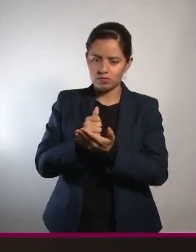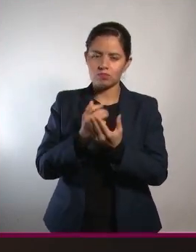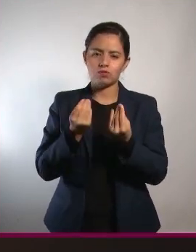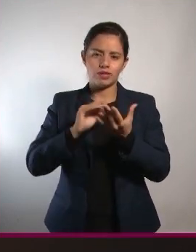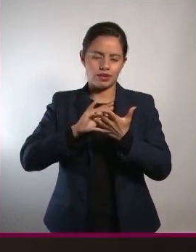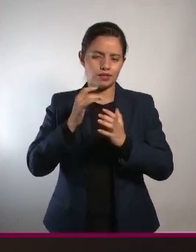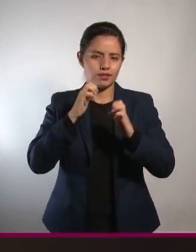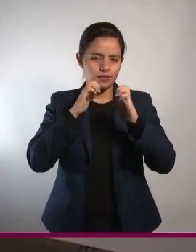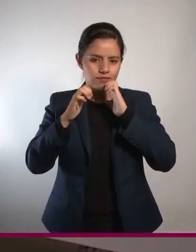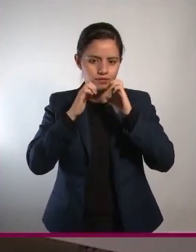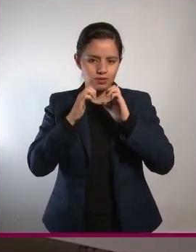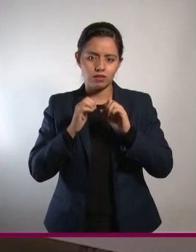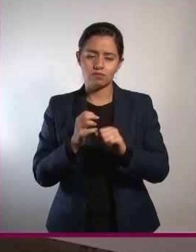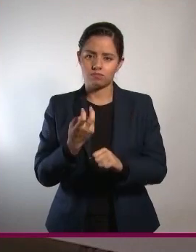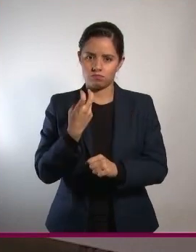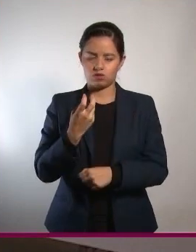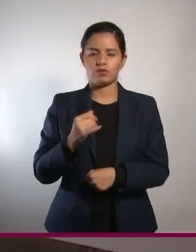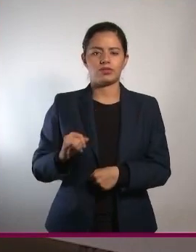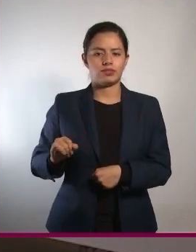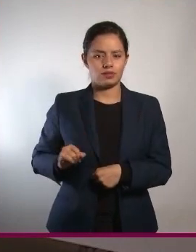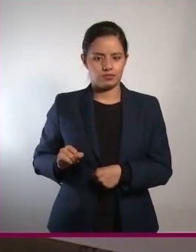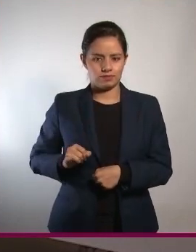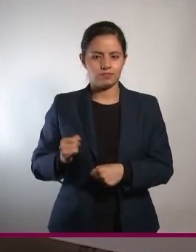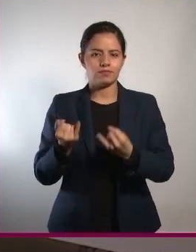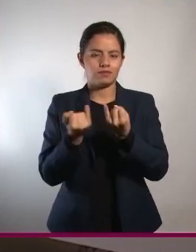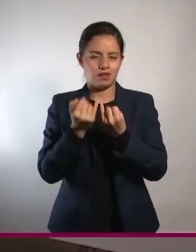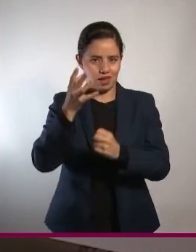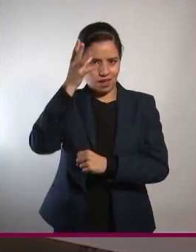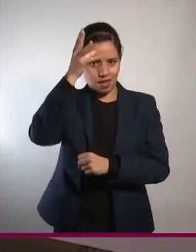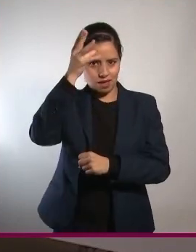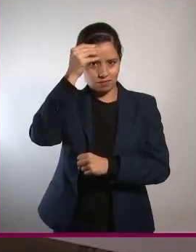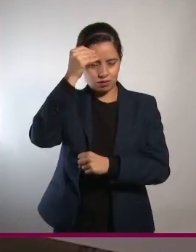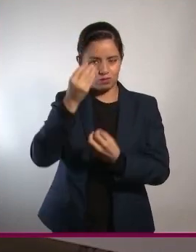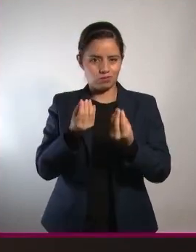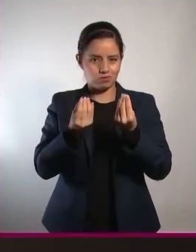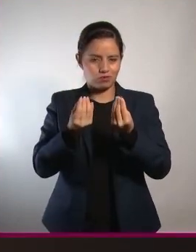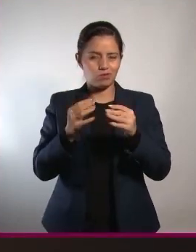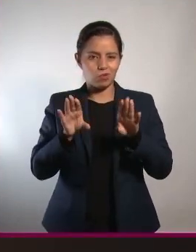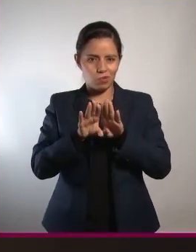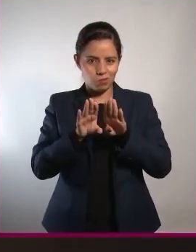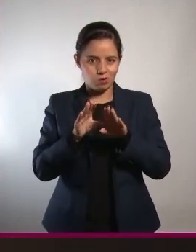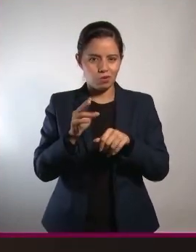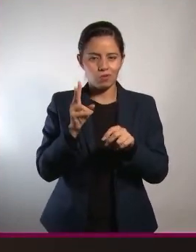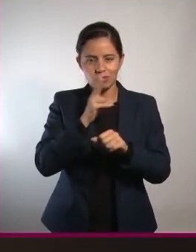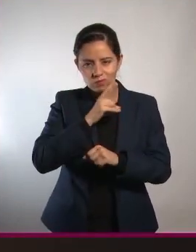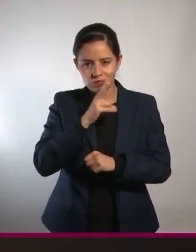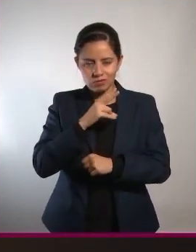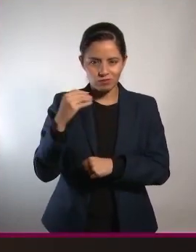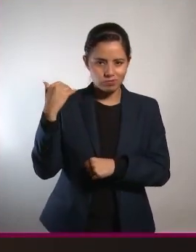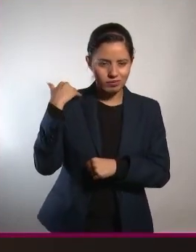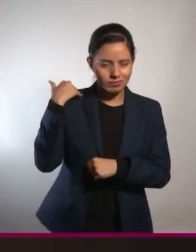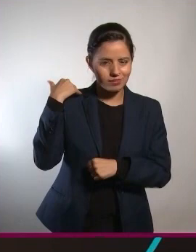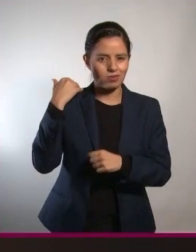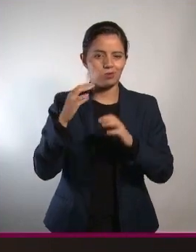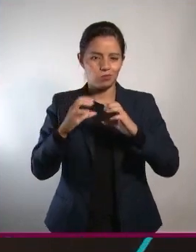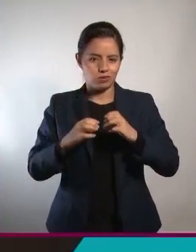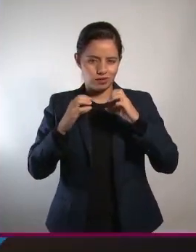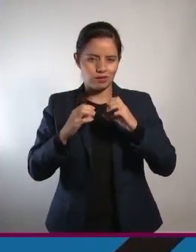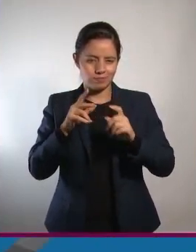entrevista. Está siendo muy interesante y además estamos aprendiendo mucho sobre cómo cuidar nuestros pulmones. Vamos a hacer una breve pausa y regresamos con